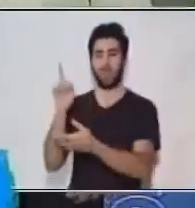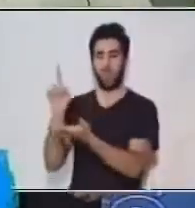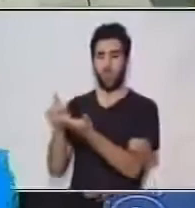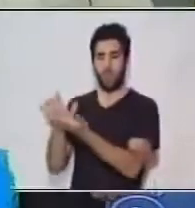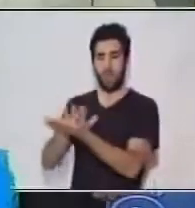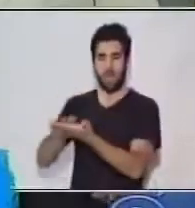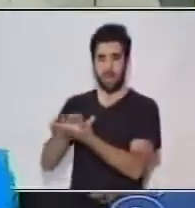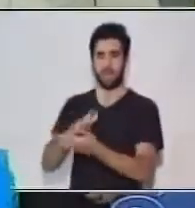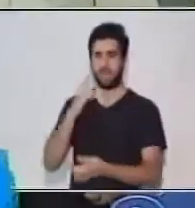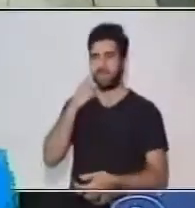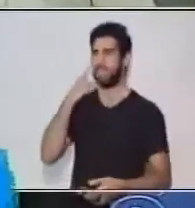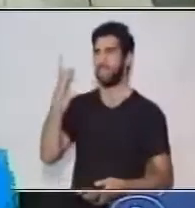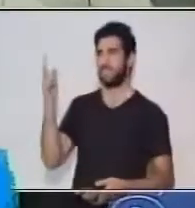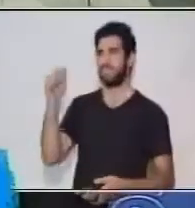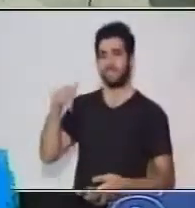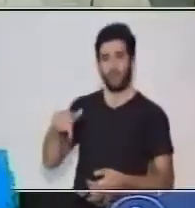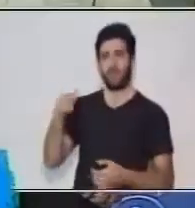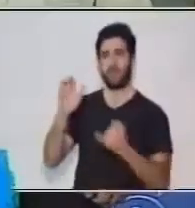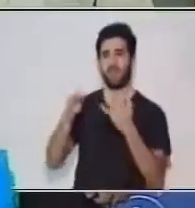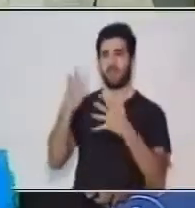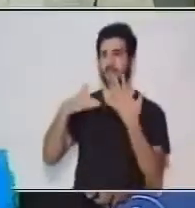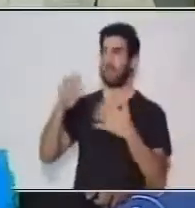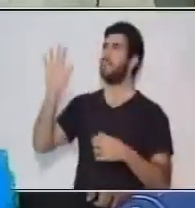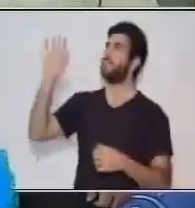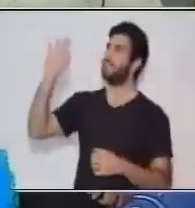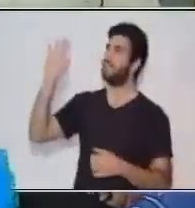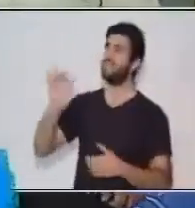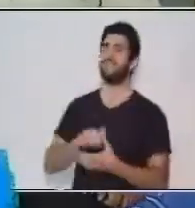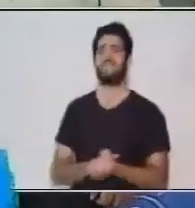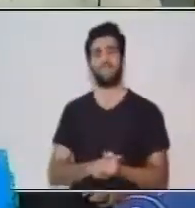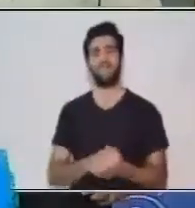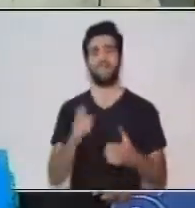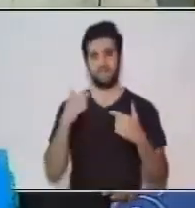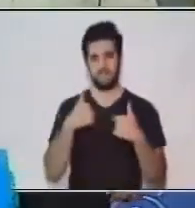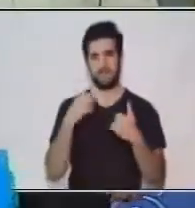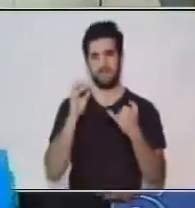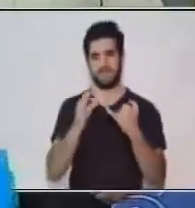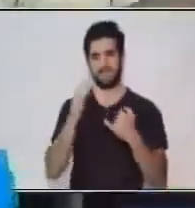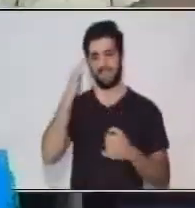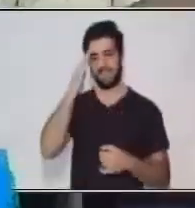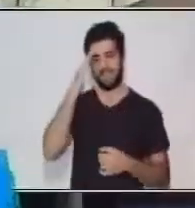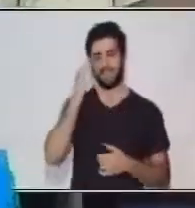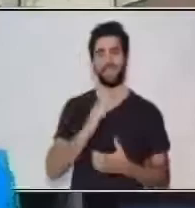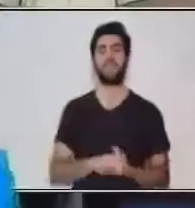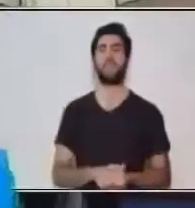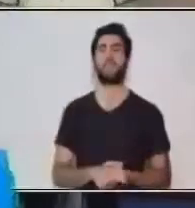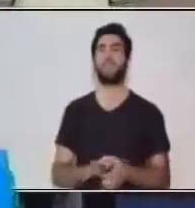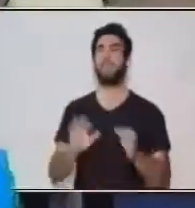en lengua de señas Pablo. Muy bien, vamos a iniciar con nuestra clase.